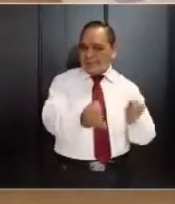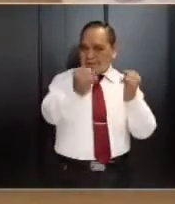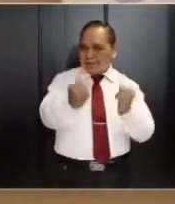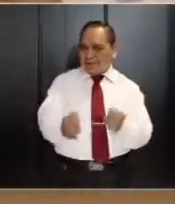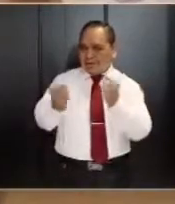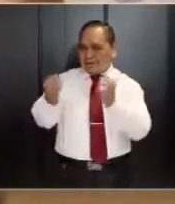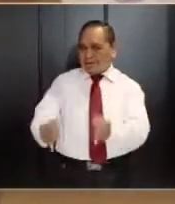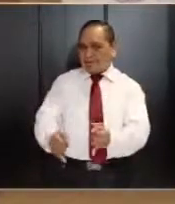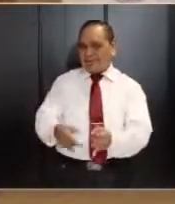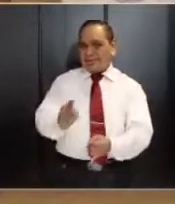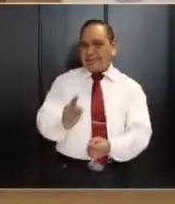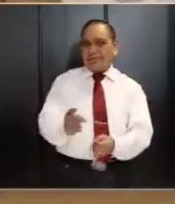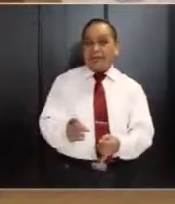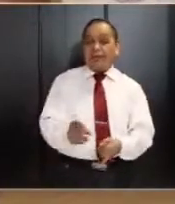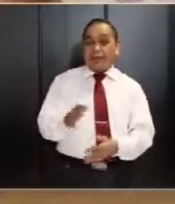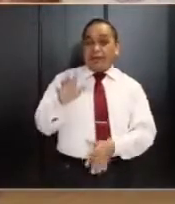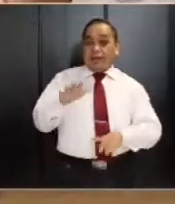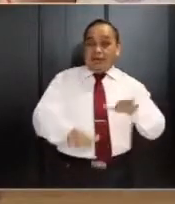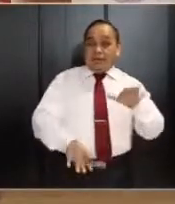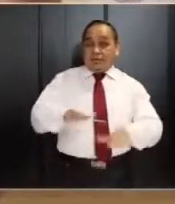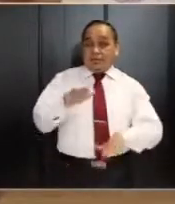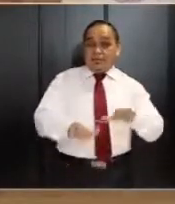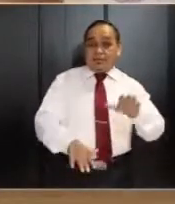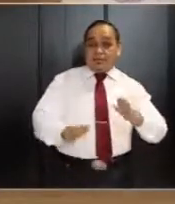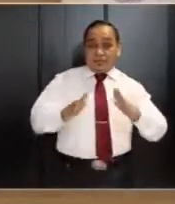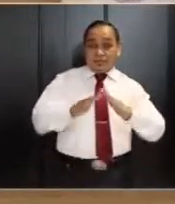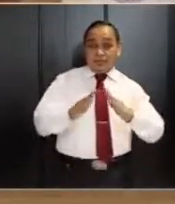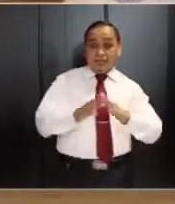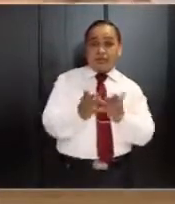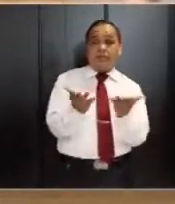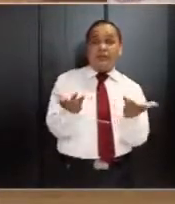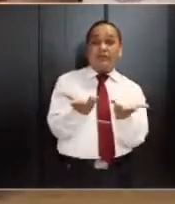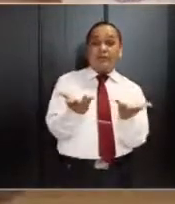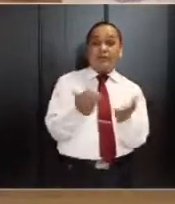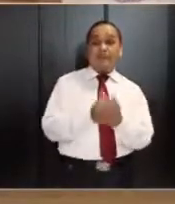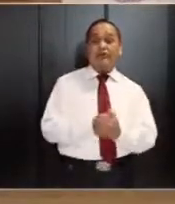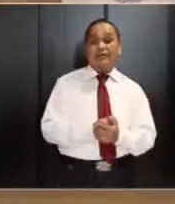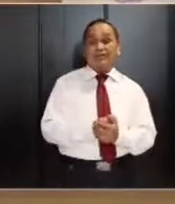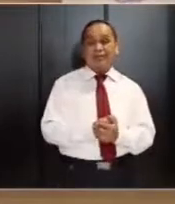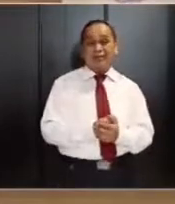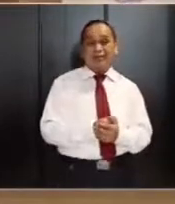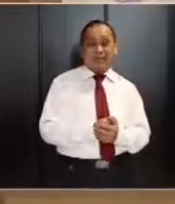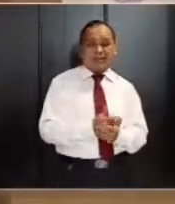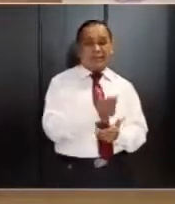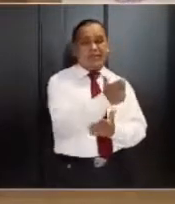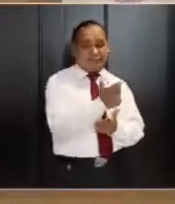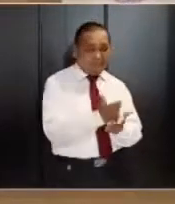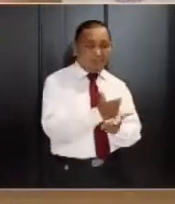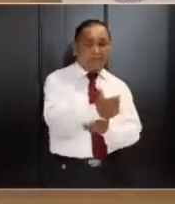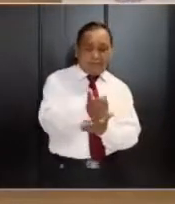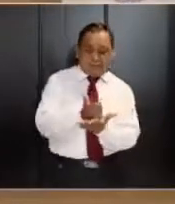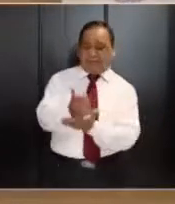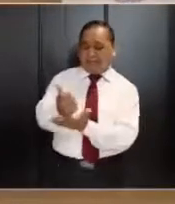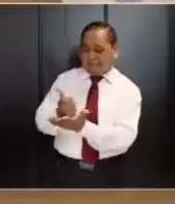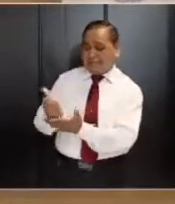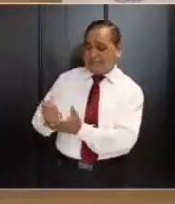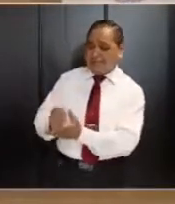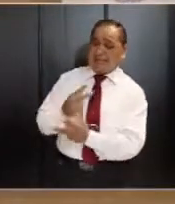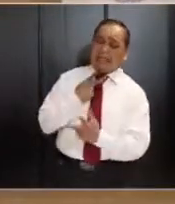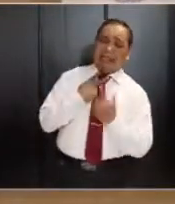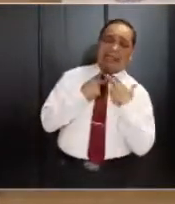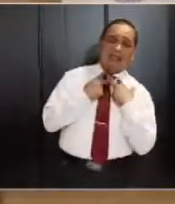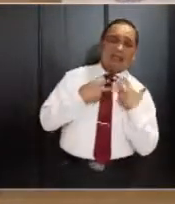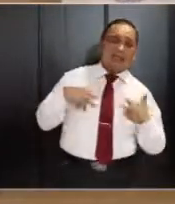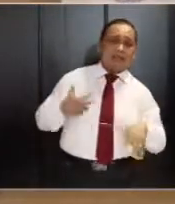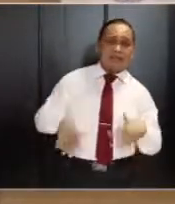Pero ya ve que en la casa pues hay muchos que tenemos que esto pagar y el otro, y, o sea, muchas cosas, ¿sí?